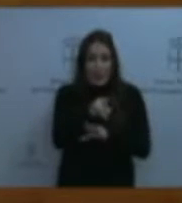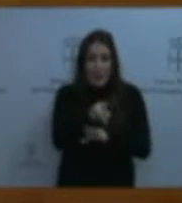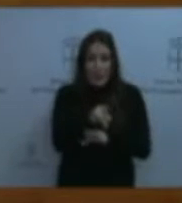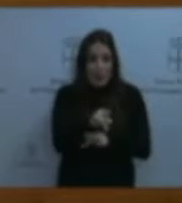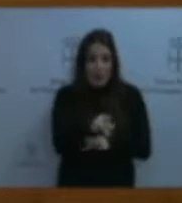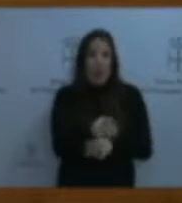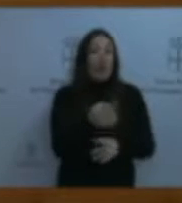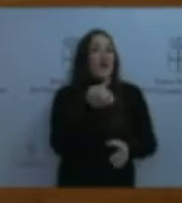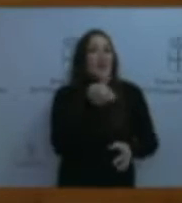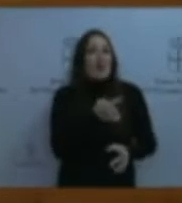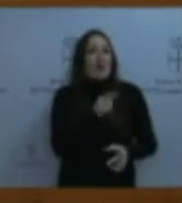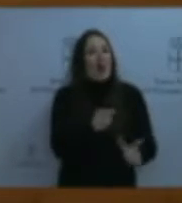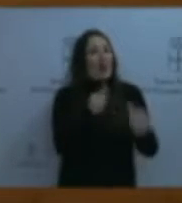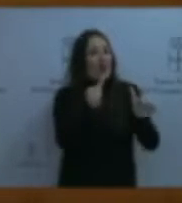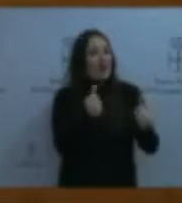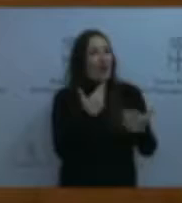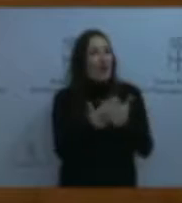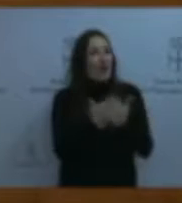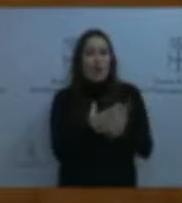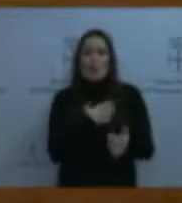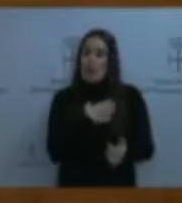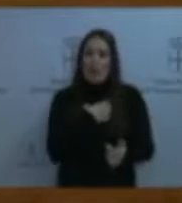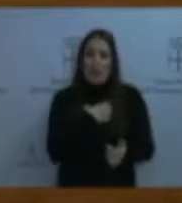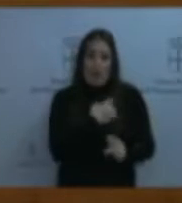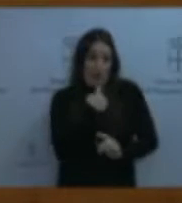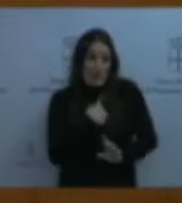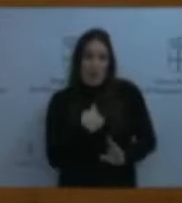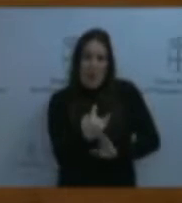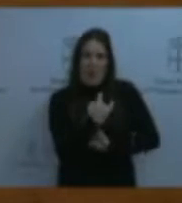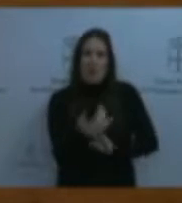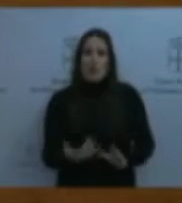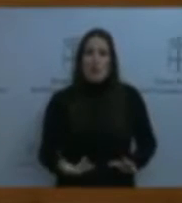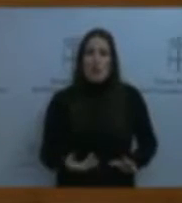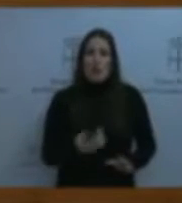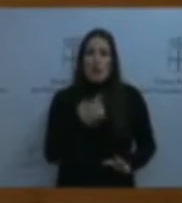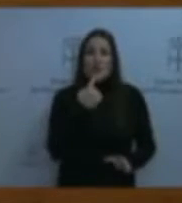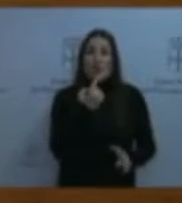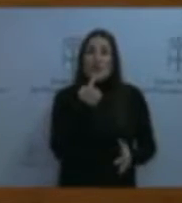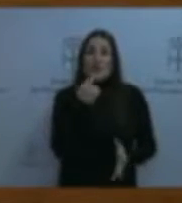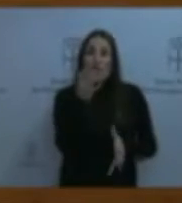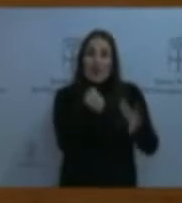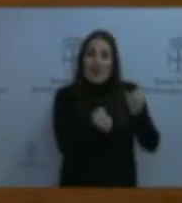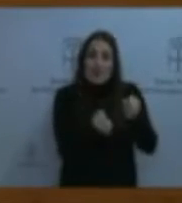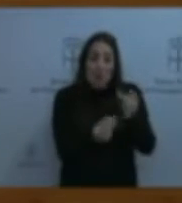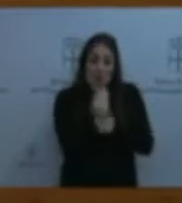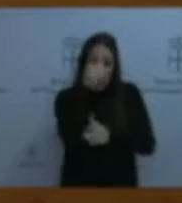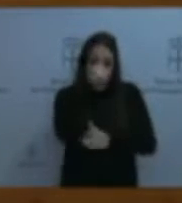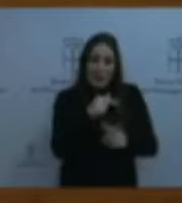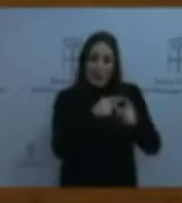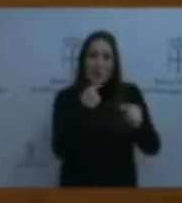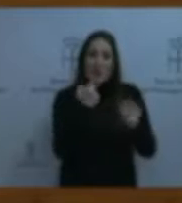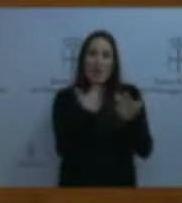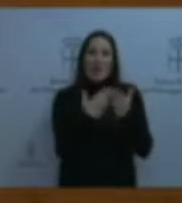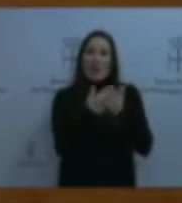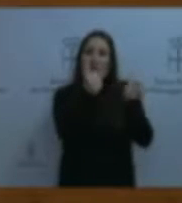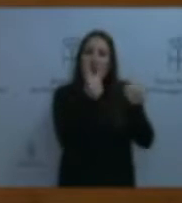no era posible certificarlo. Nos dijeron que era imposible certificar un origen de una leche producida en Asturias y ya lo ha